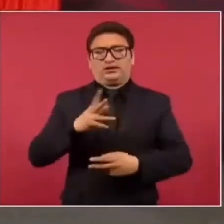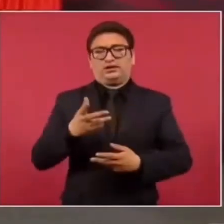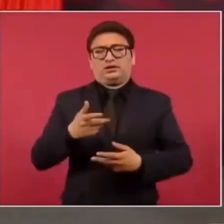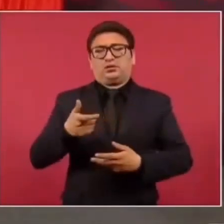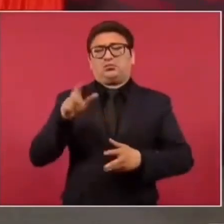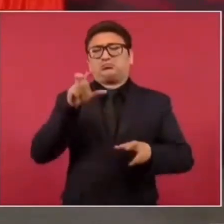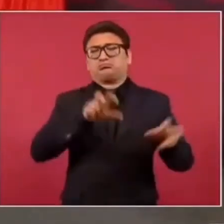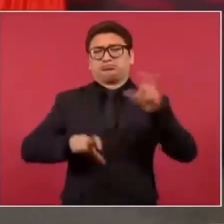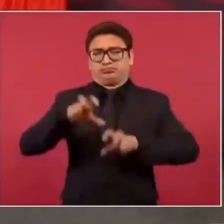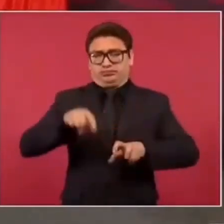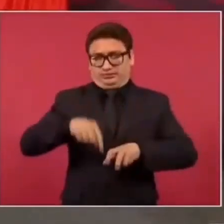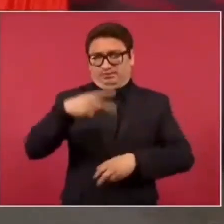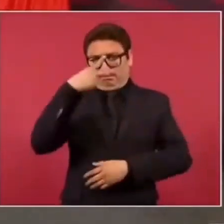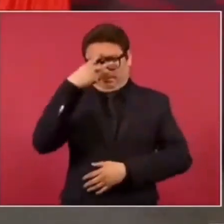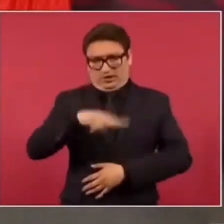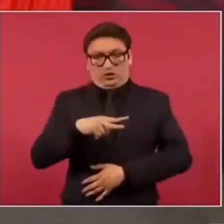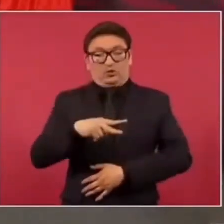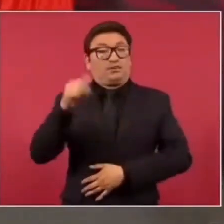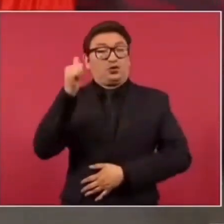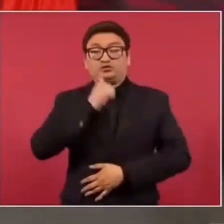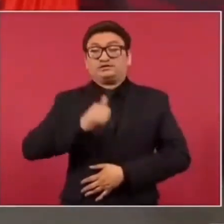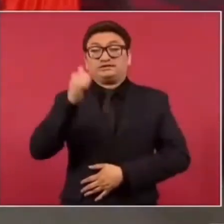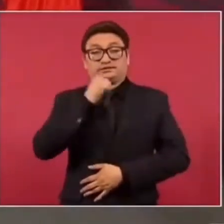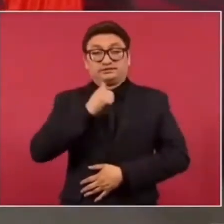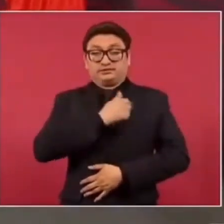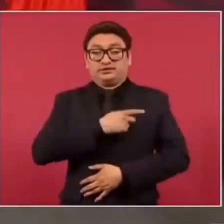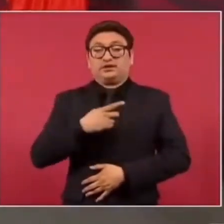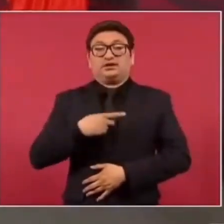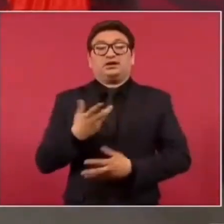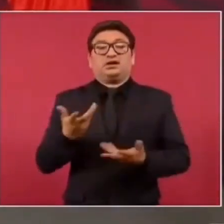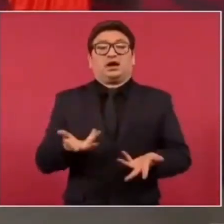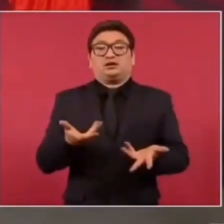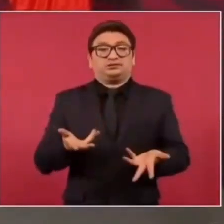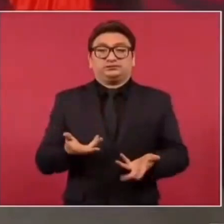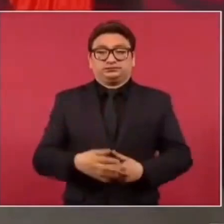en México, siempre y cuando